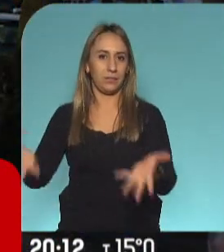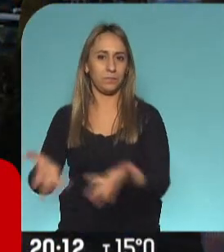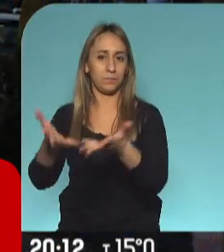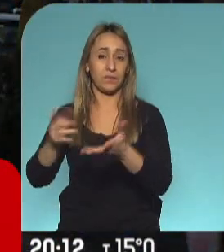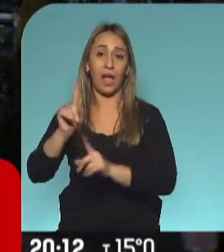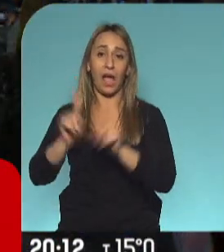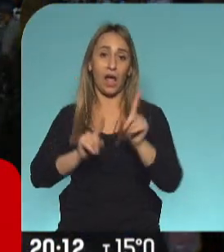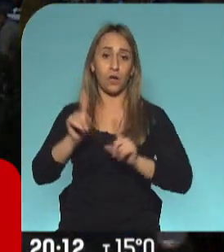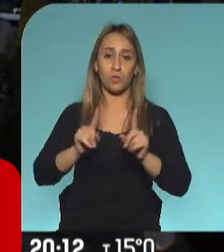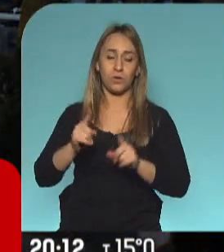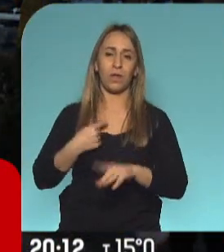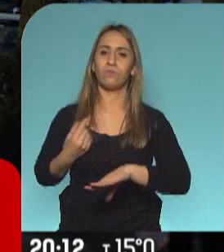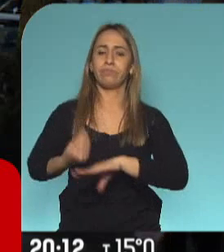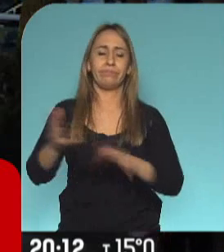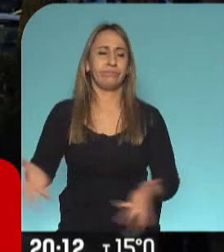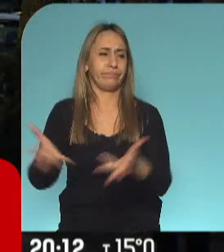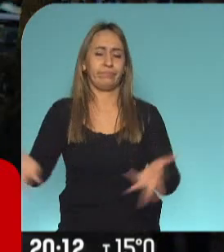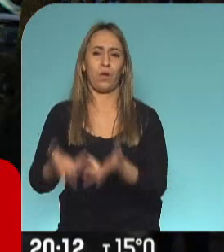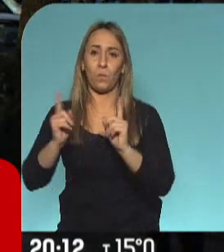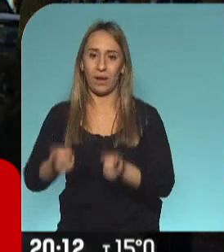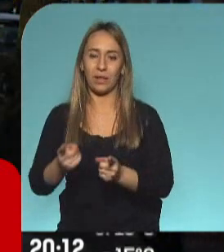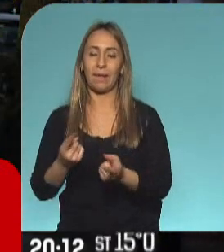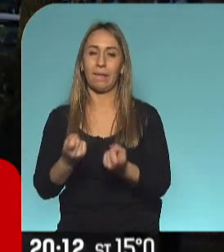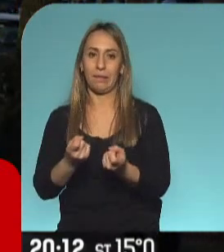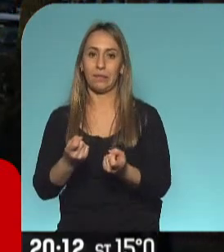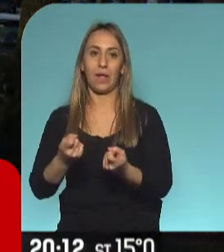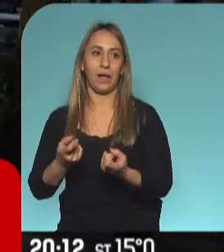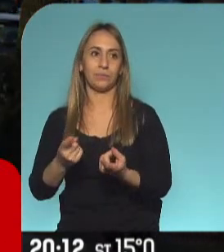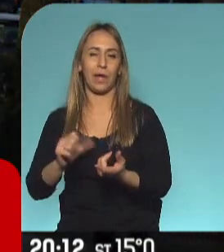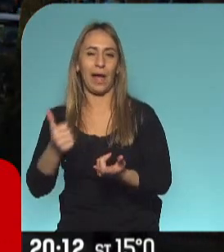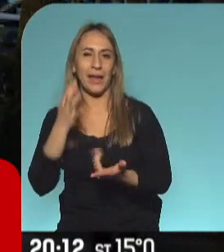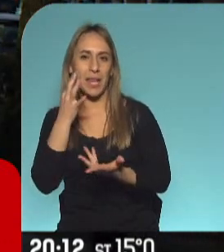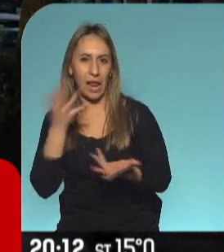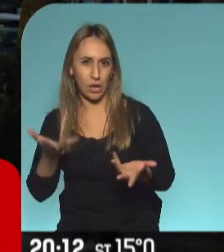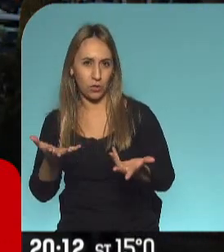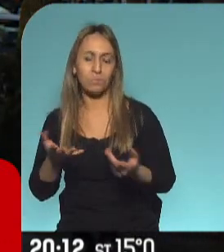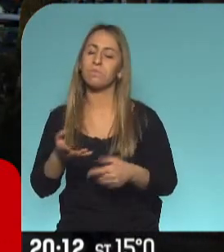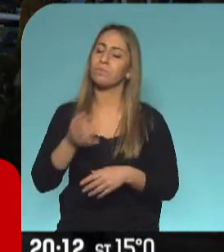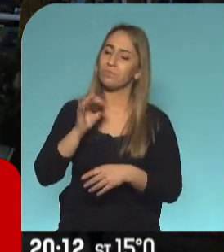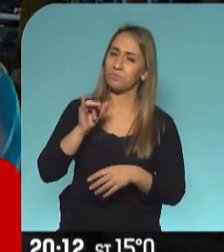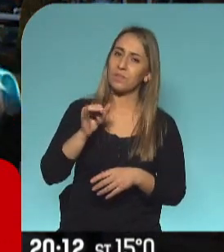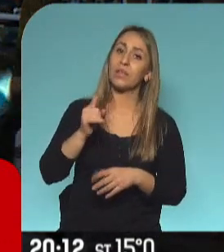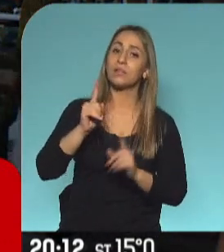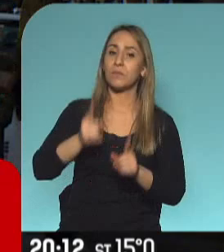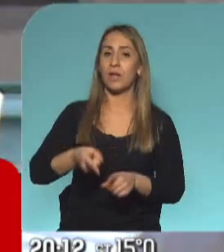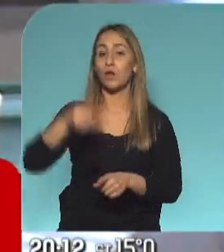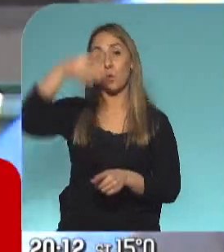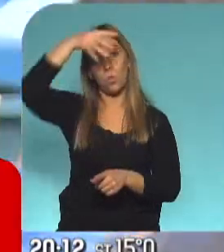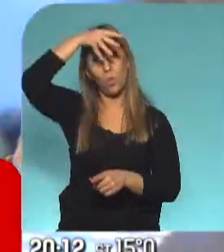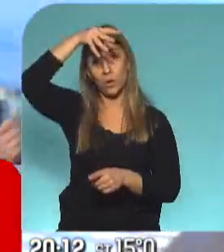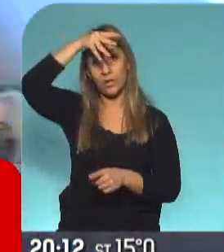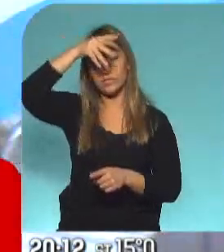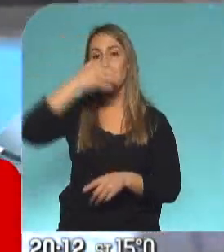nada para perder, o incluso aquellos que necesitan ganar algo, ¿verdad, Lucía? Ha dicho Patricia Bullrich, por supuesto